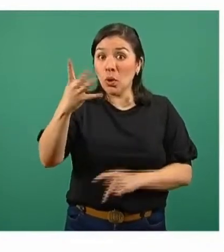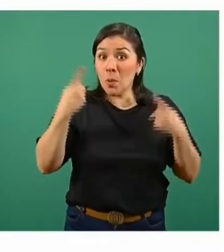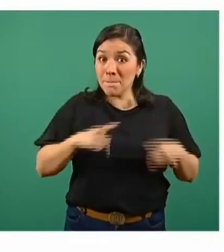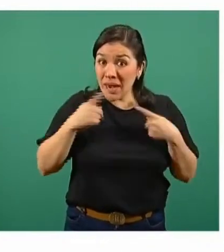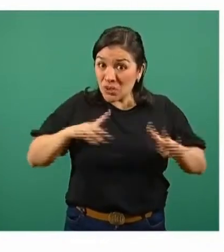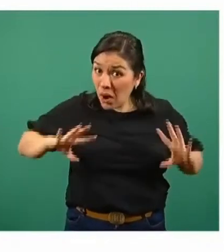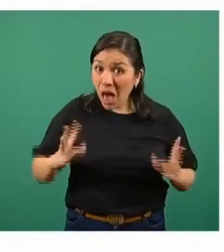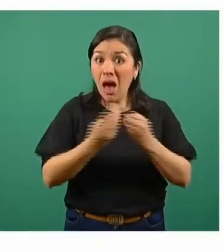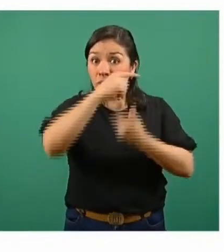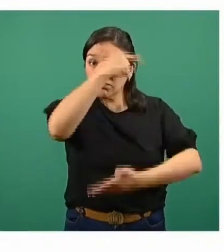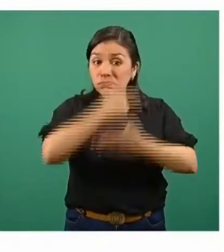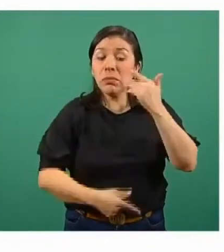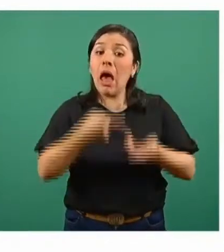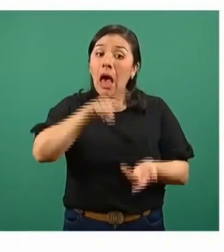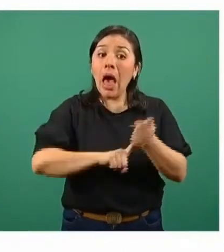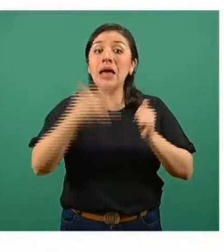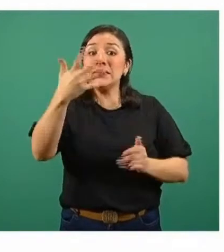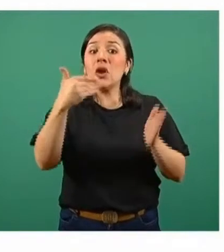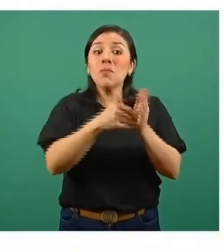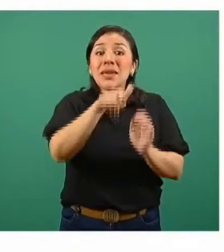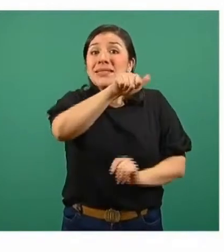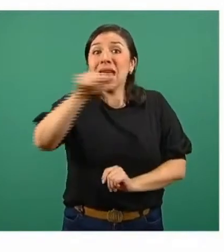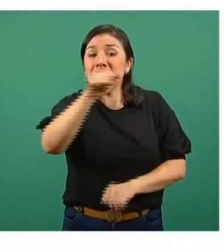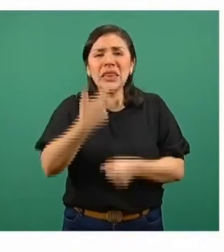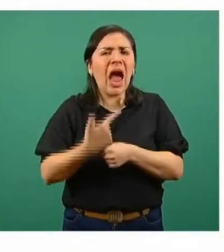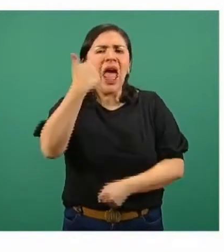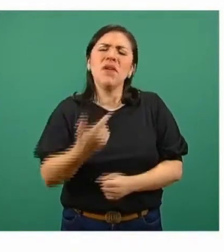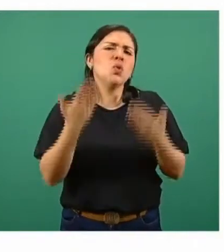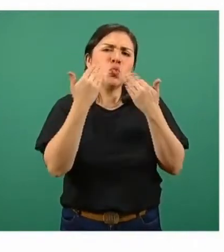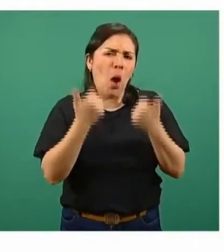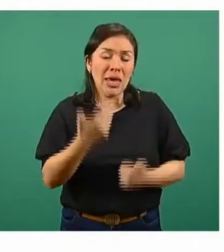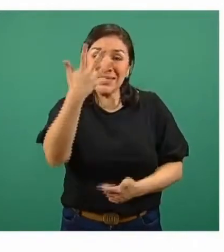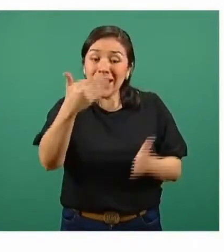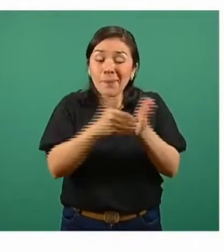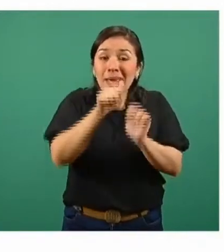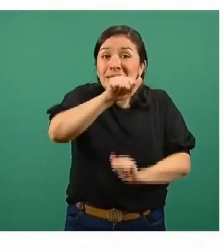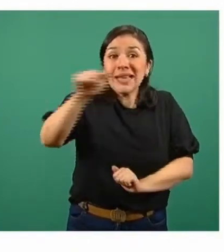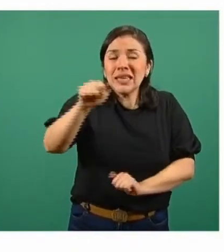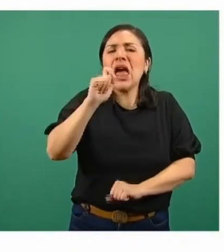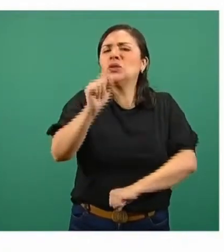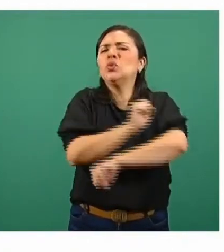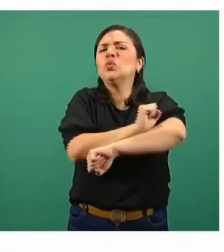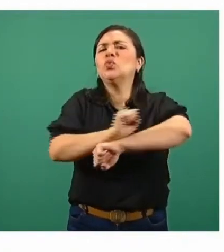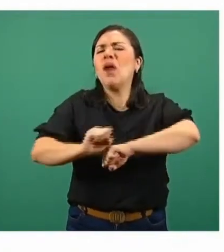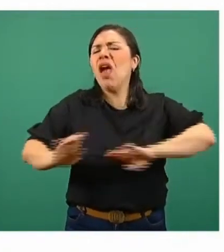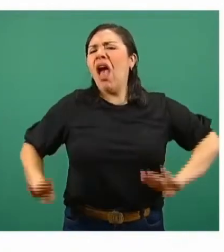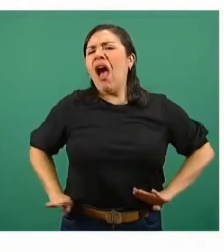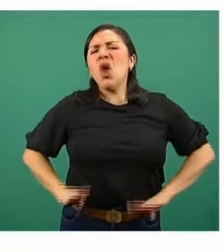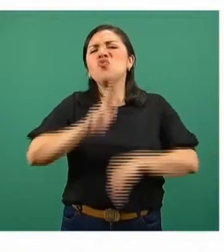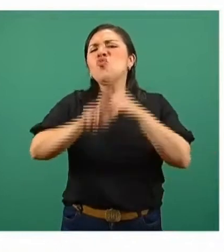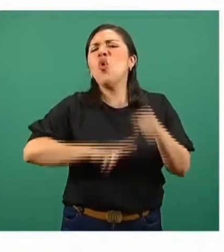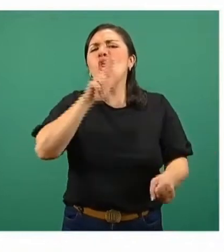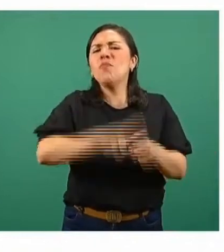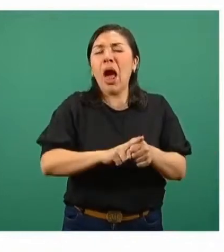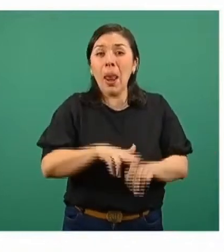5,644 personas, 5,600 no son graves. 5,600 son de estas características que